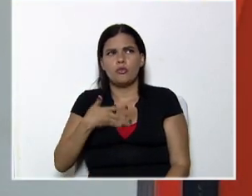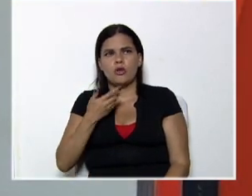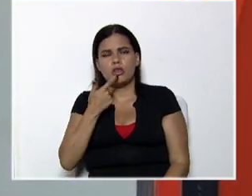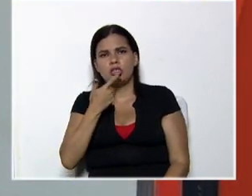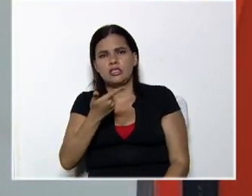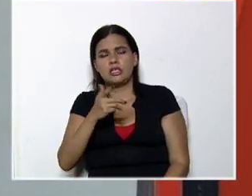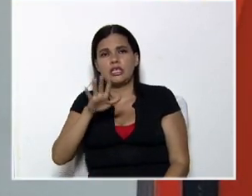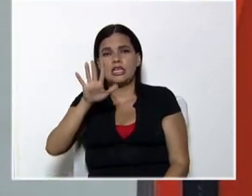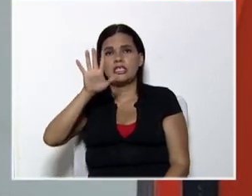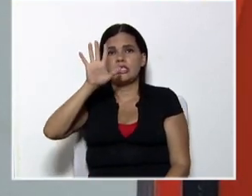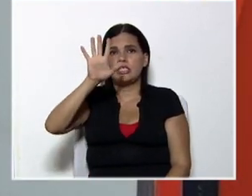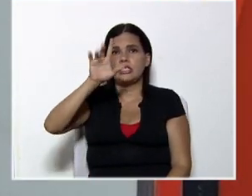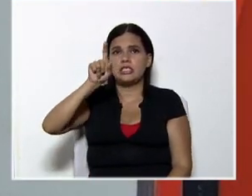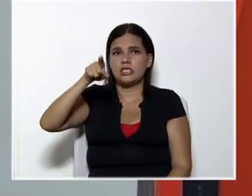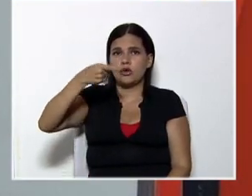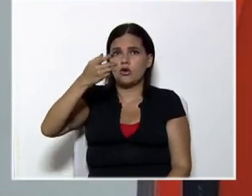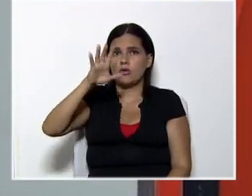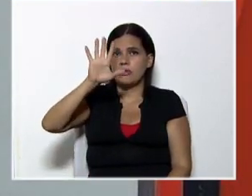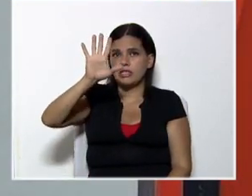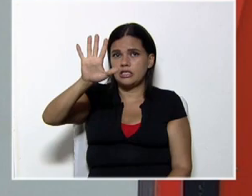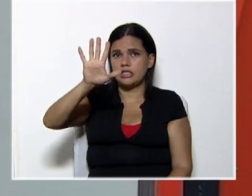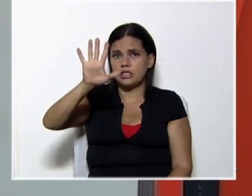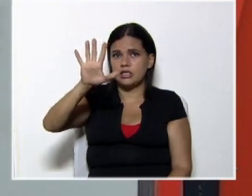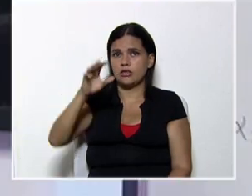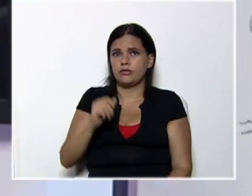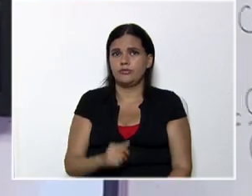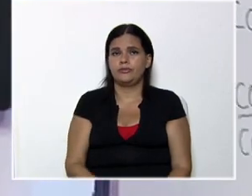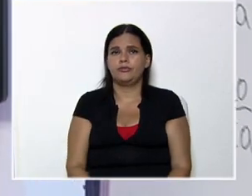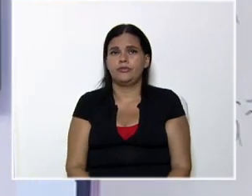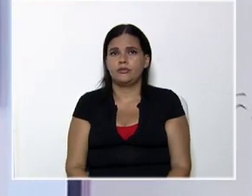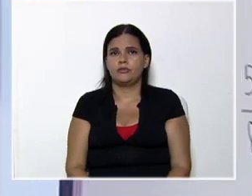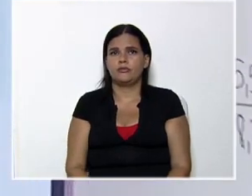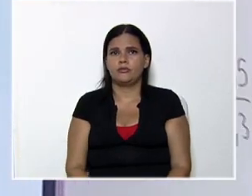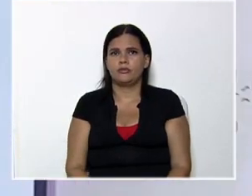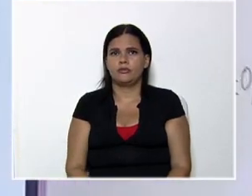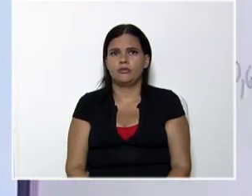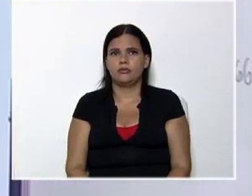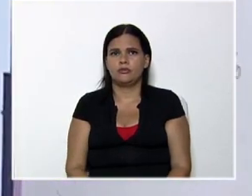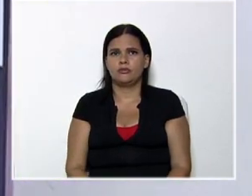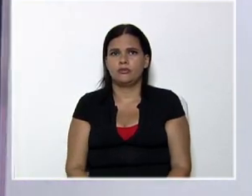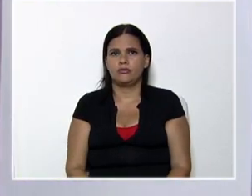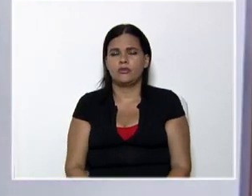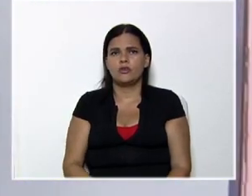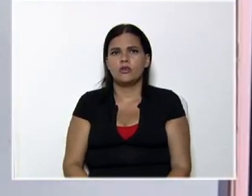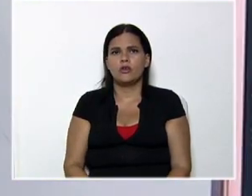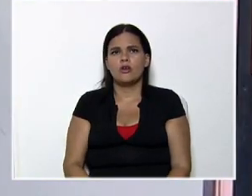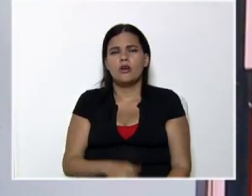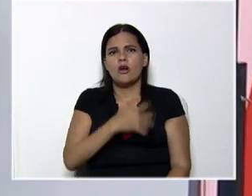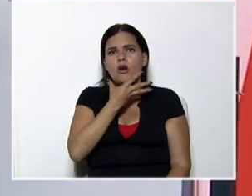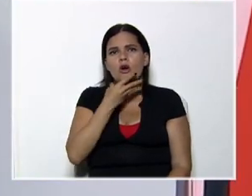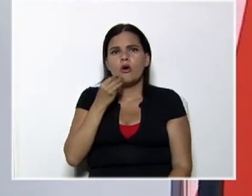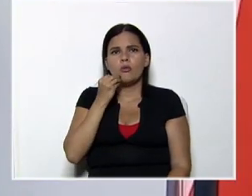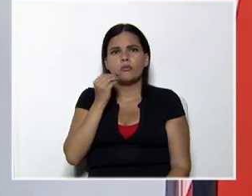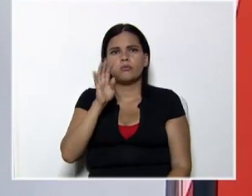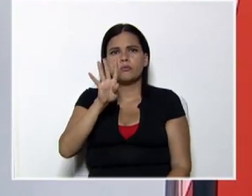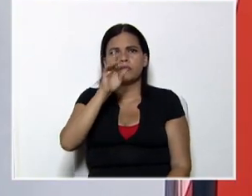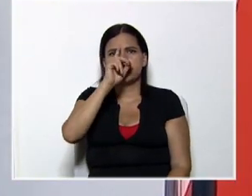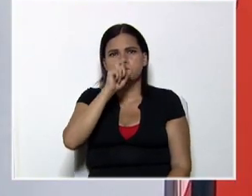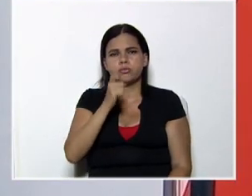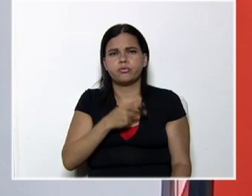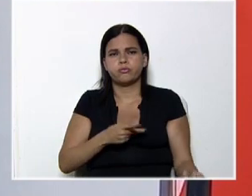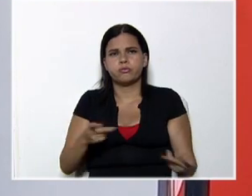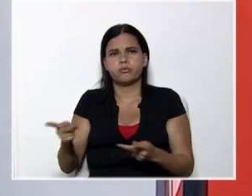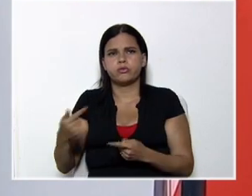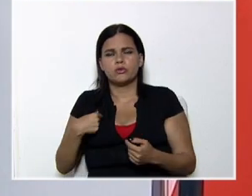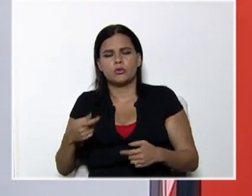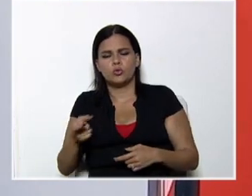5,5, que habría sido el resultado del cateto opuesto. Jóvenes de cuarto año, los invito a profundizar este